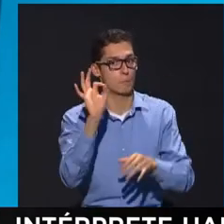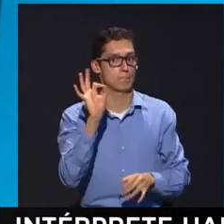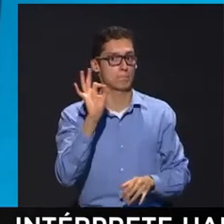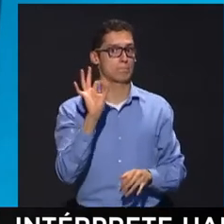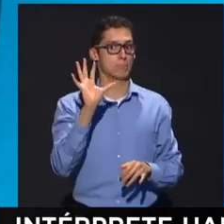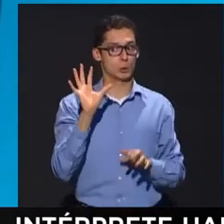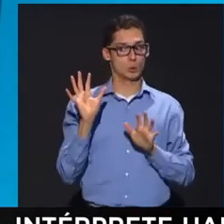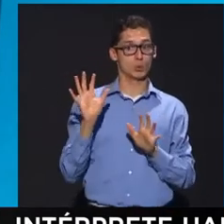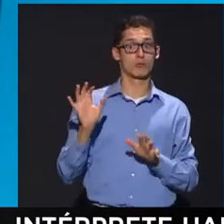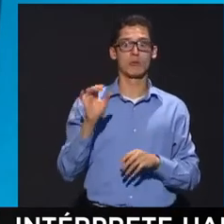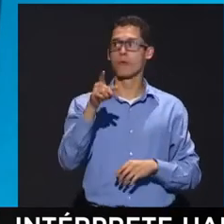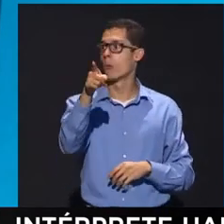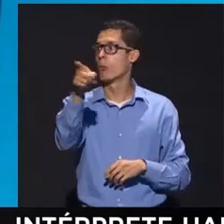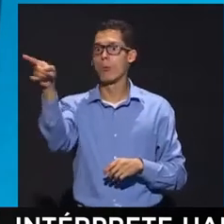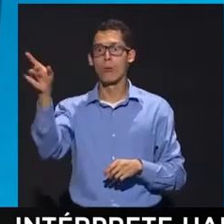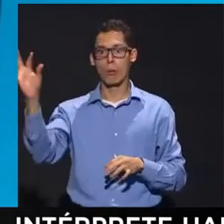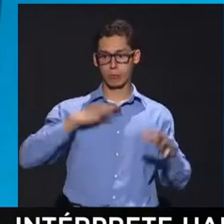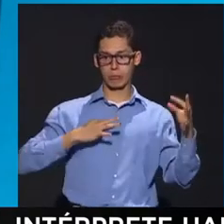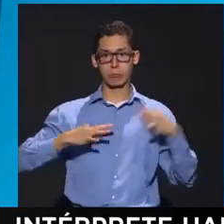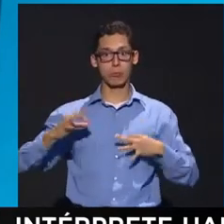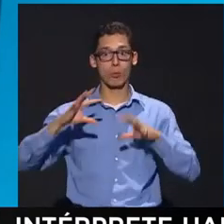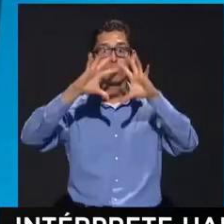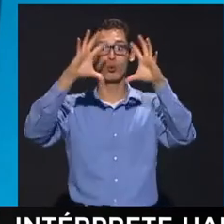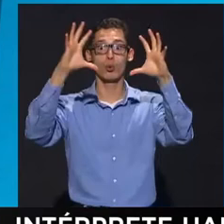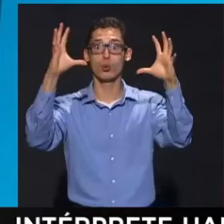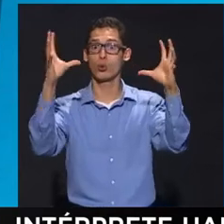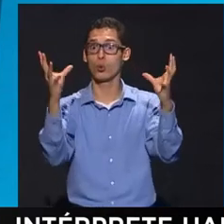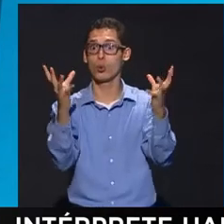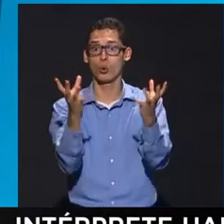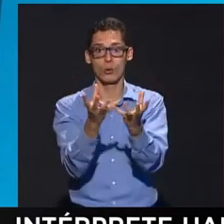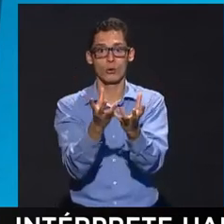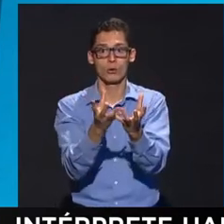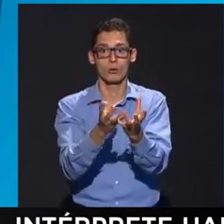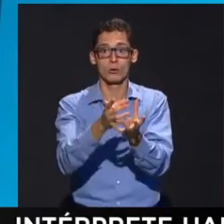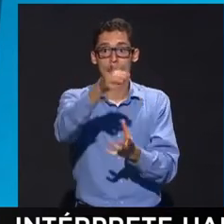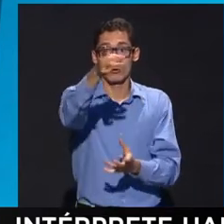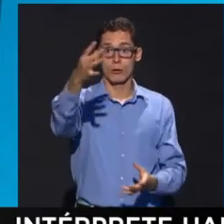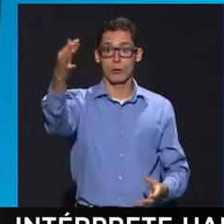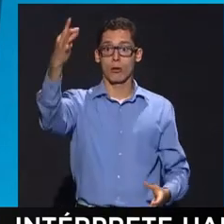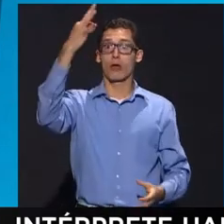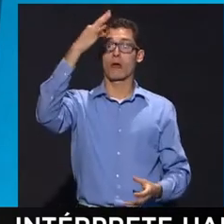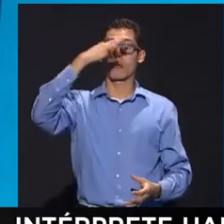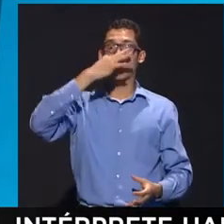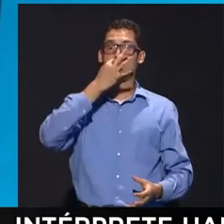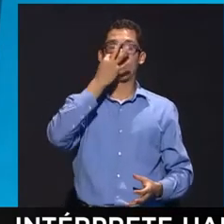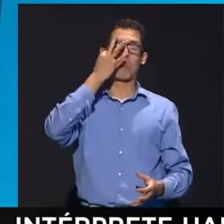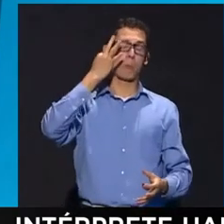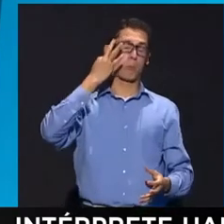pueden pegar en el mundo, porque si uno se la pega, se